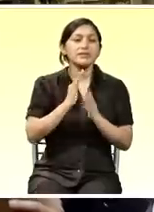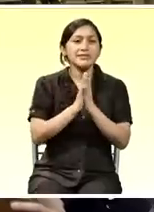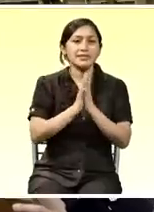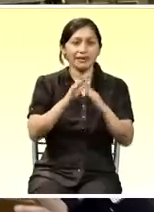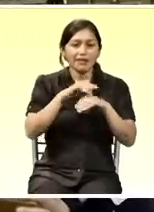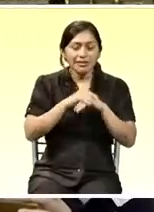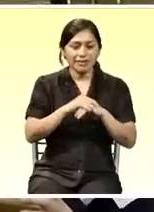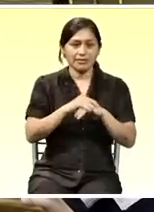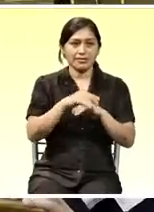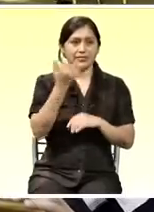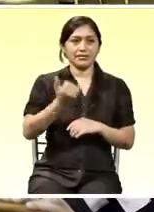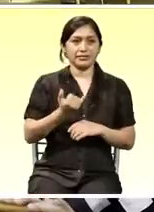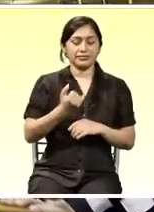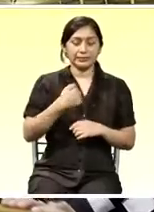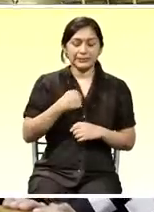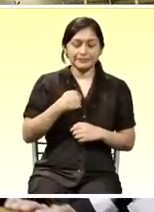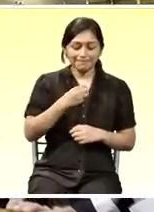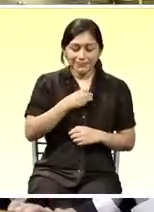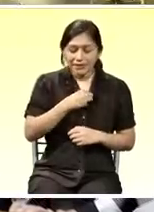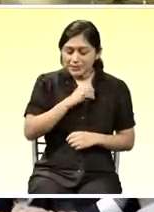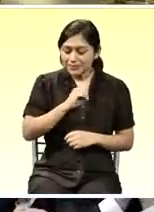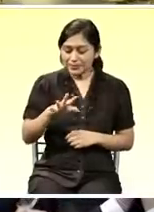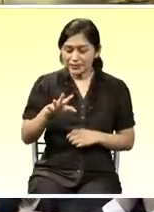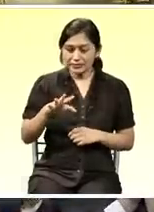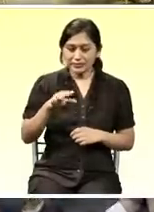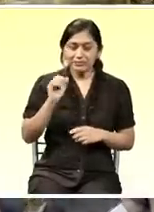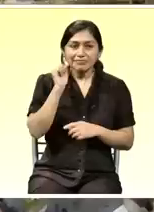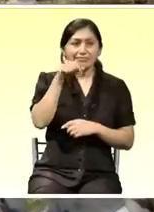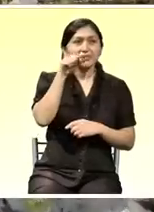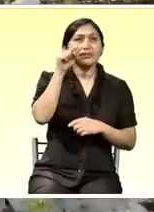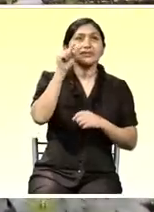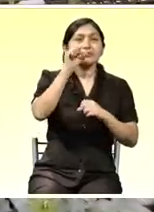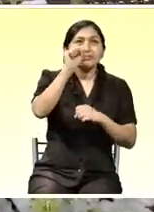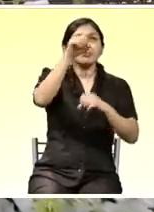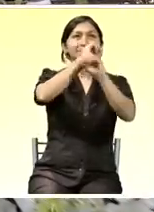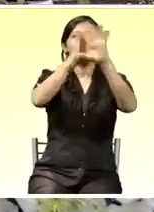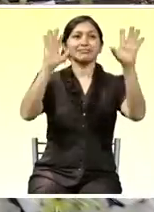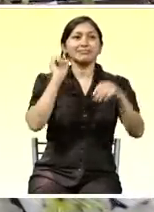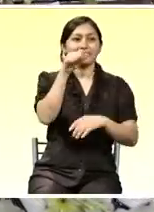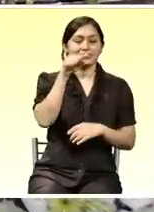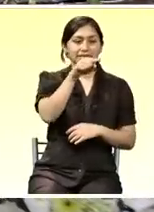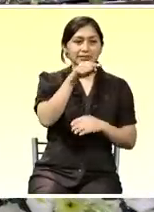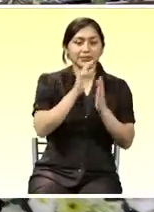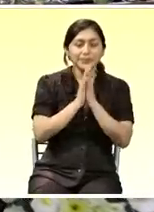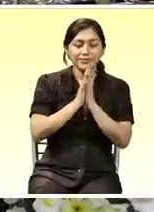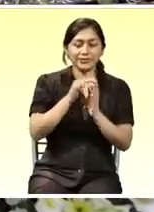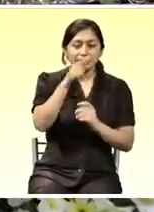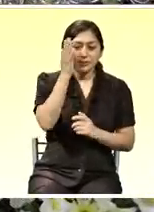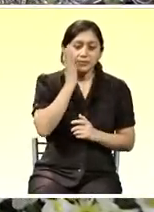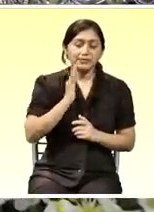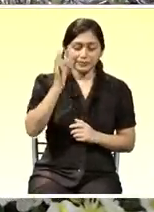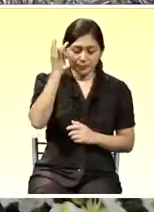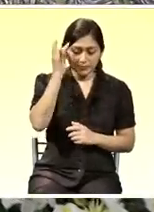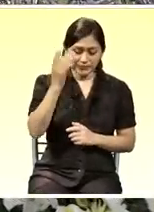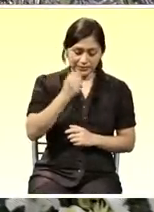amable. Pequé, Padre mío, contra el cielo y contra ti. Ten misericordia de mí.